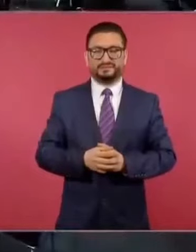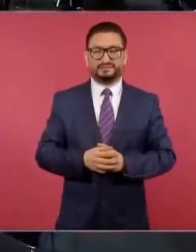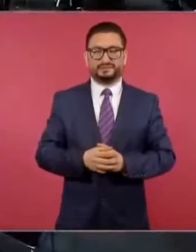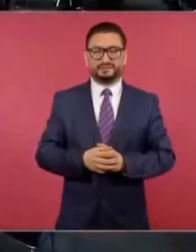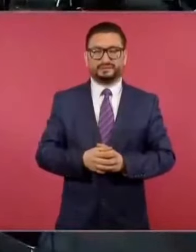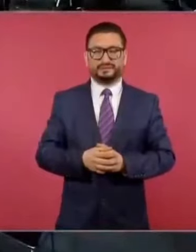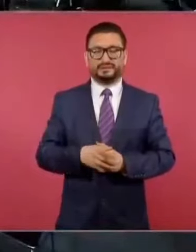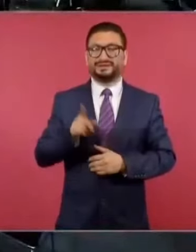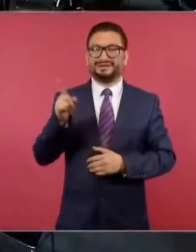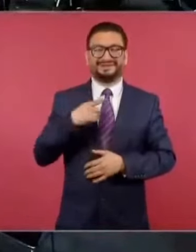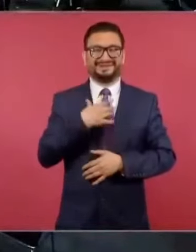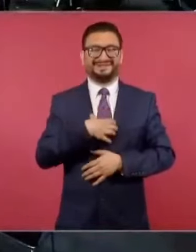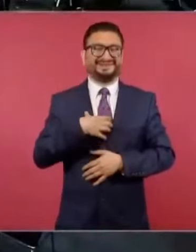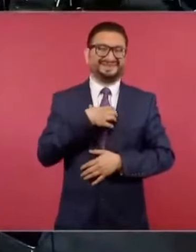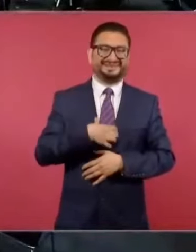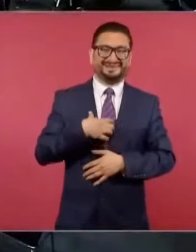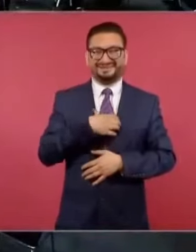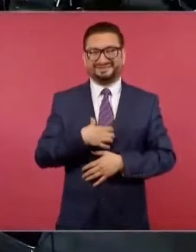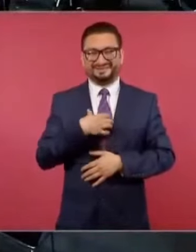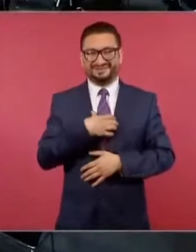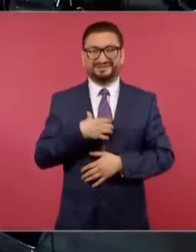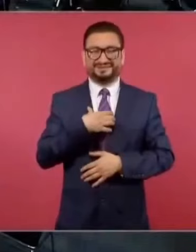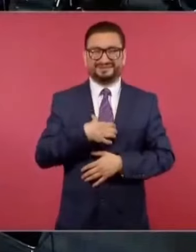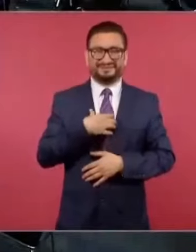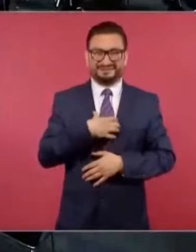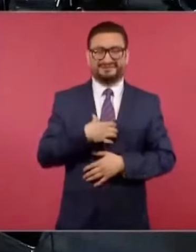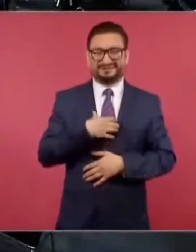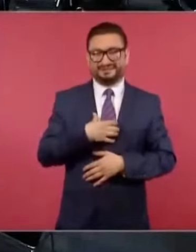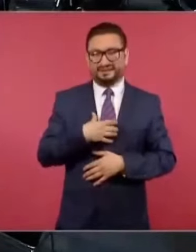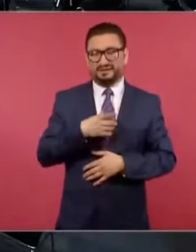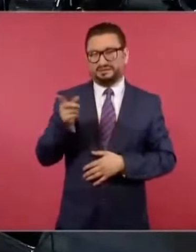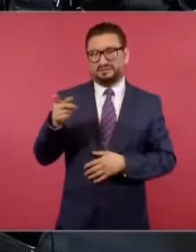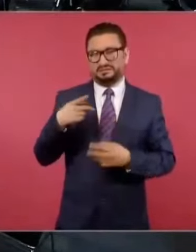y contentísimo, ¿no?,